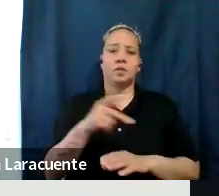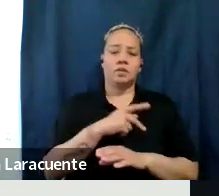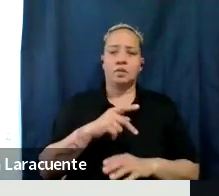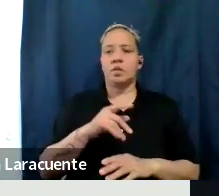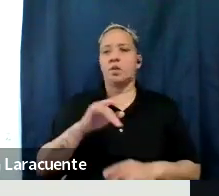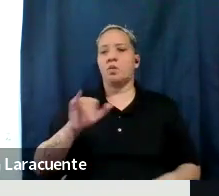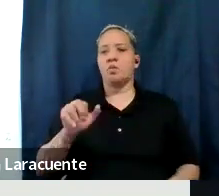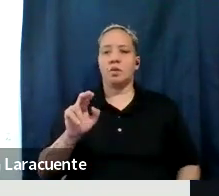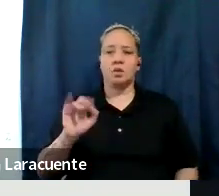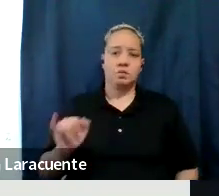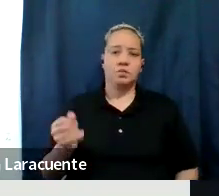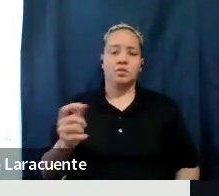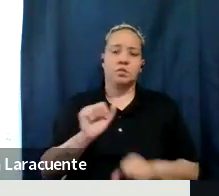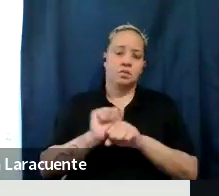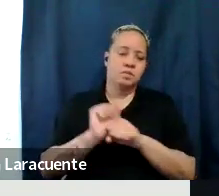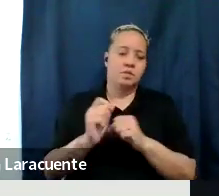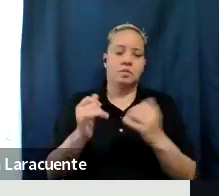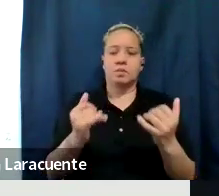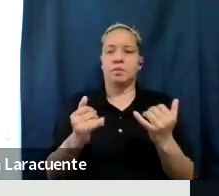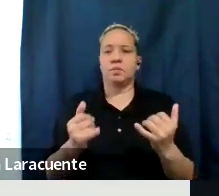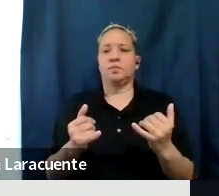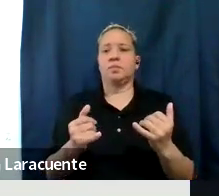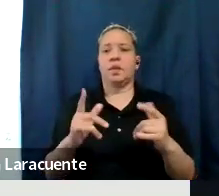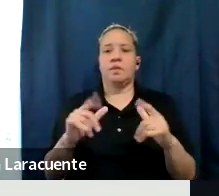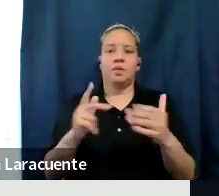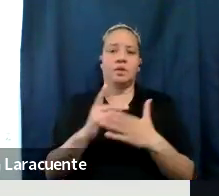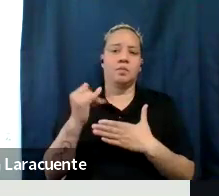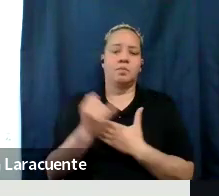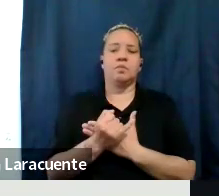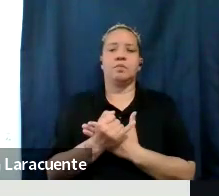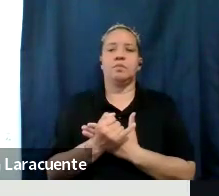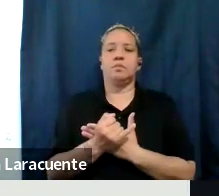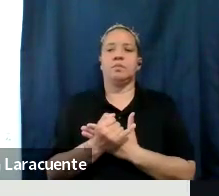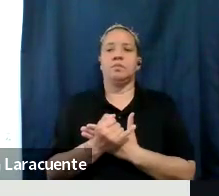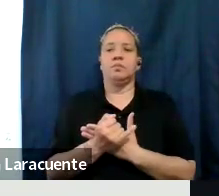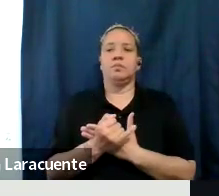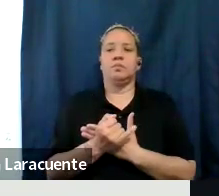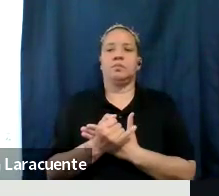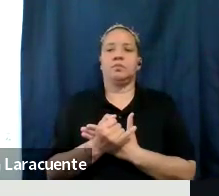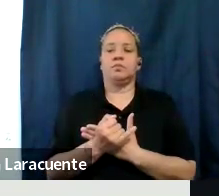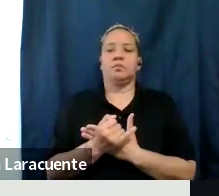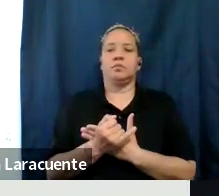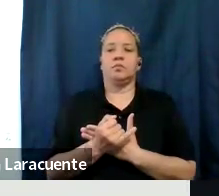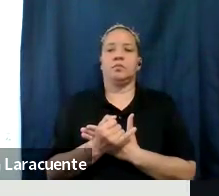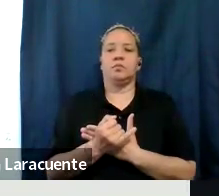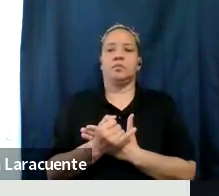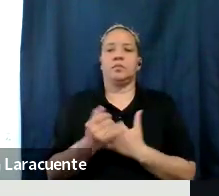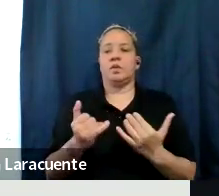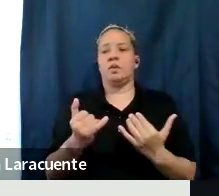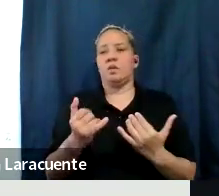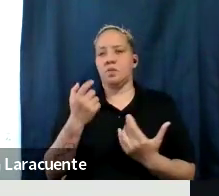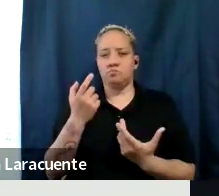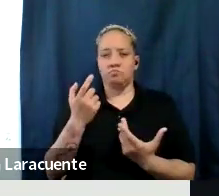Ramón, estoy trabajando actualmente en varios proyectos, sobre todo ahora mismo estoy por entregar en estos